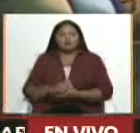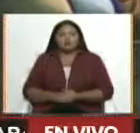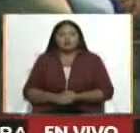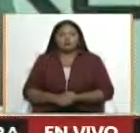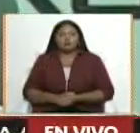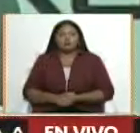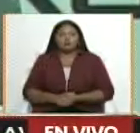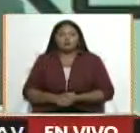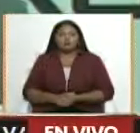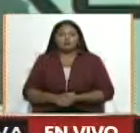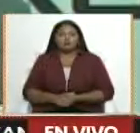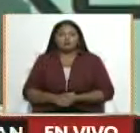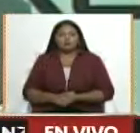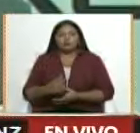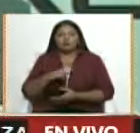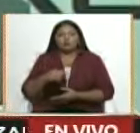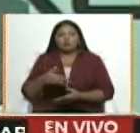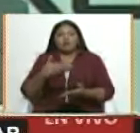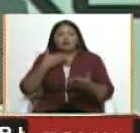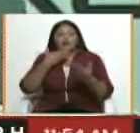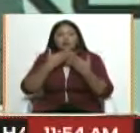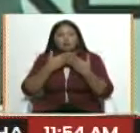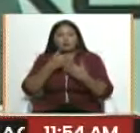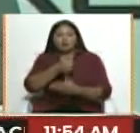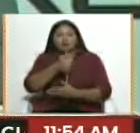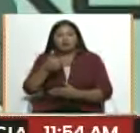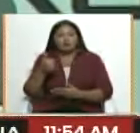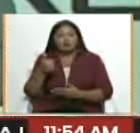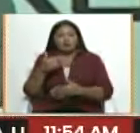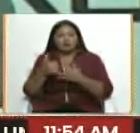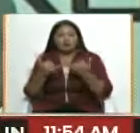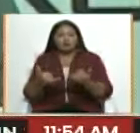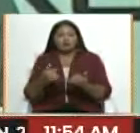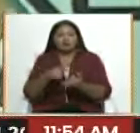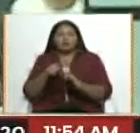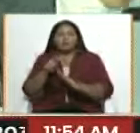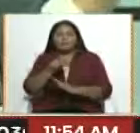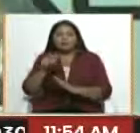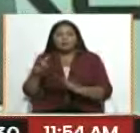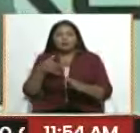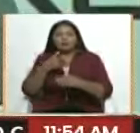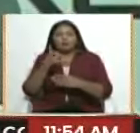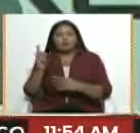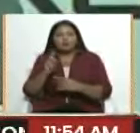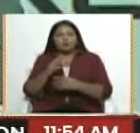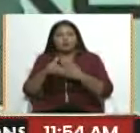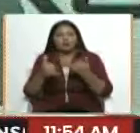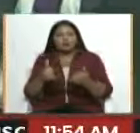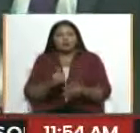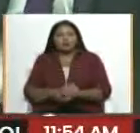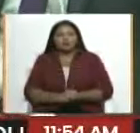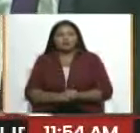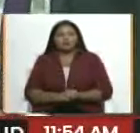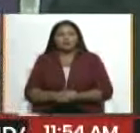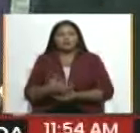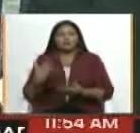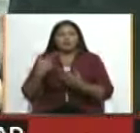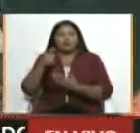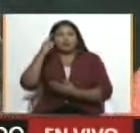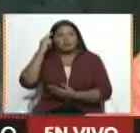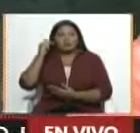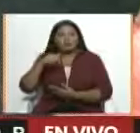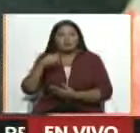eso le agradecemos a cada uno de ustedes, candidatos que van a venir durante el día de